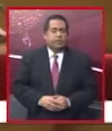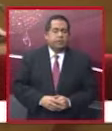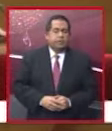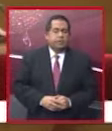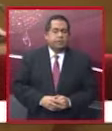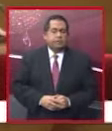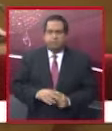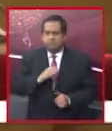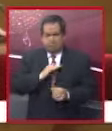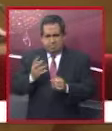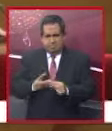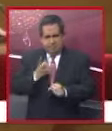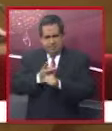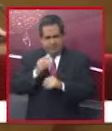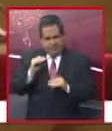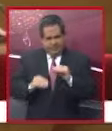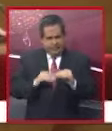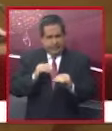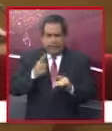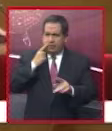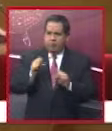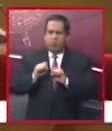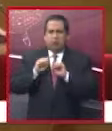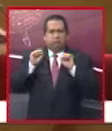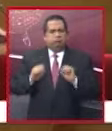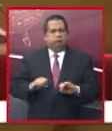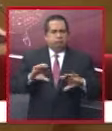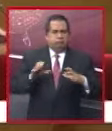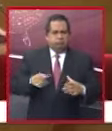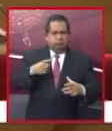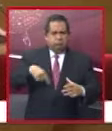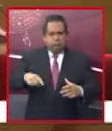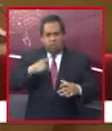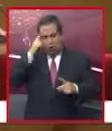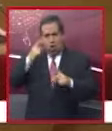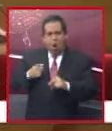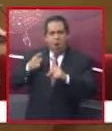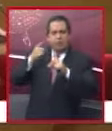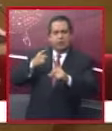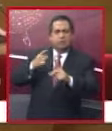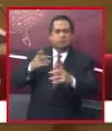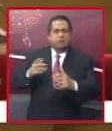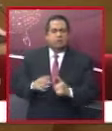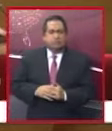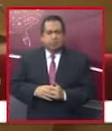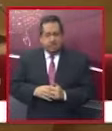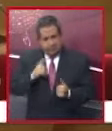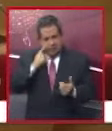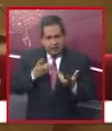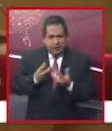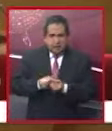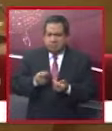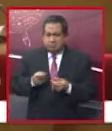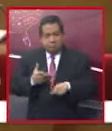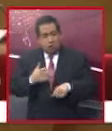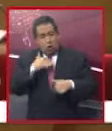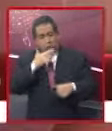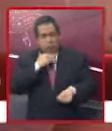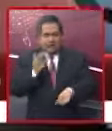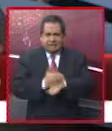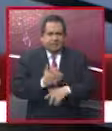podamos robustecer un sistema que pueda cumplir con sus objetivos, inhibir y castigar la